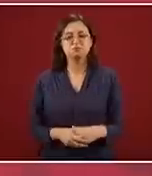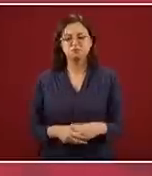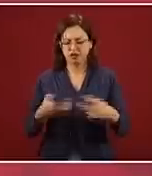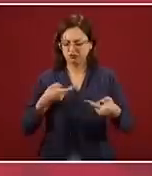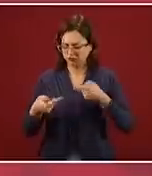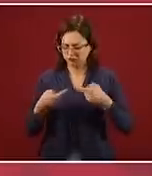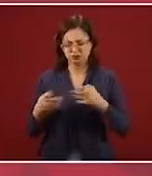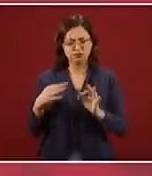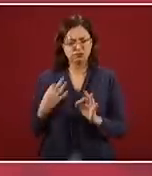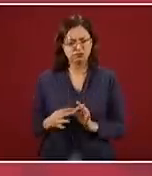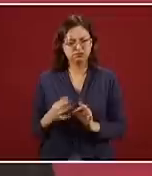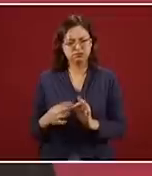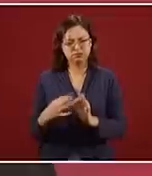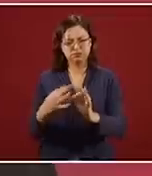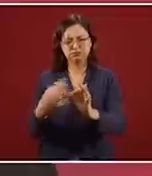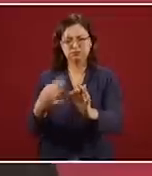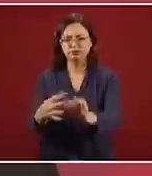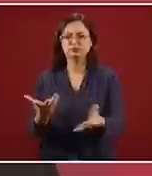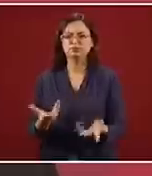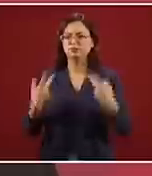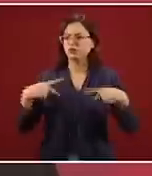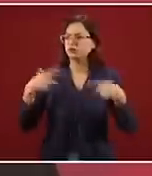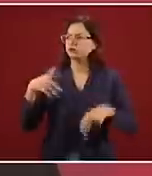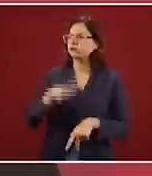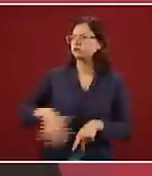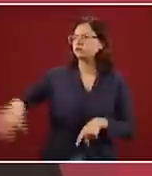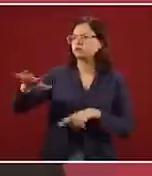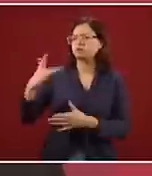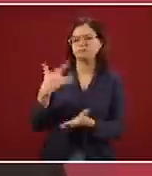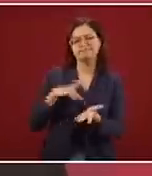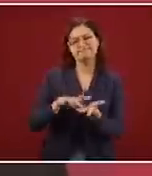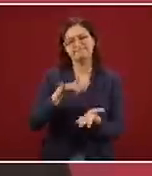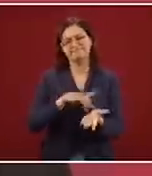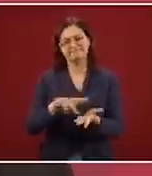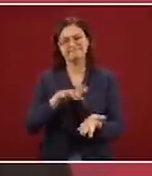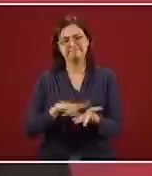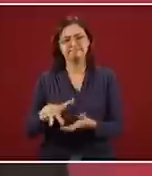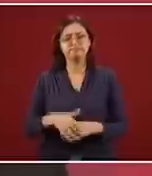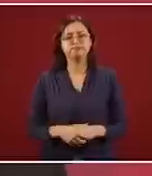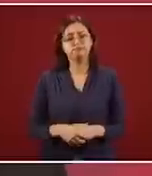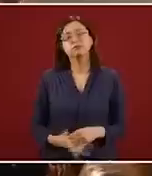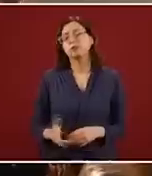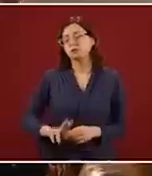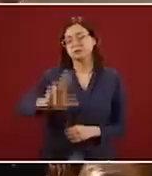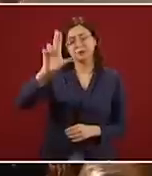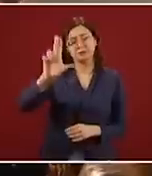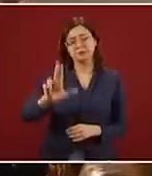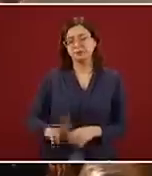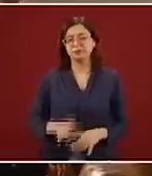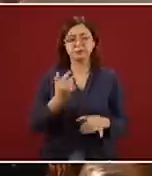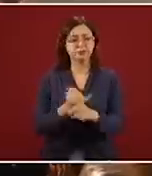plan con el apoyo de todos los ciudadanos. Por eso, todos los martes aquí vamos a